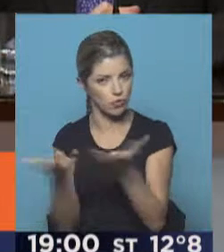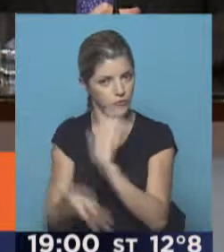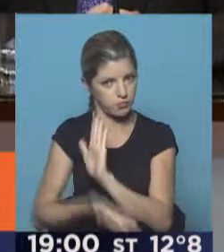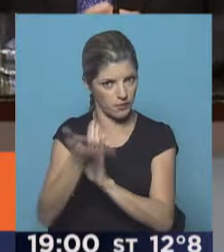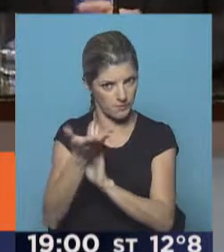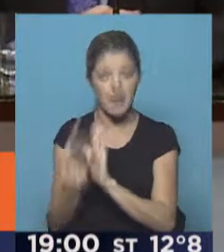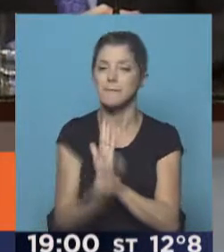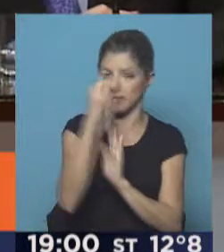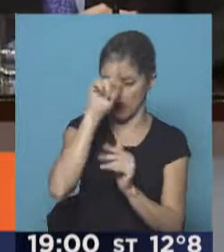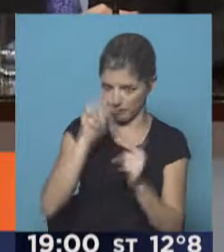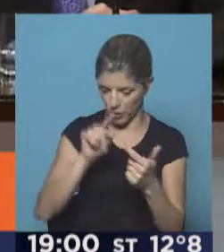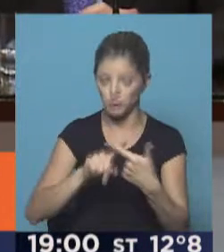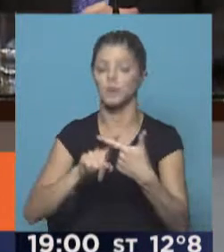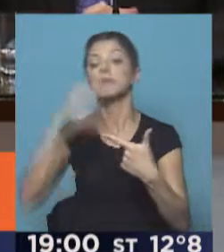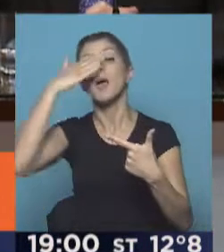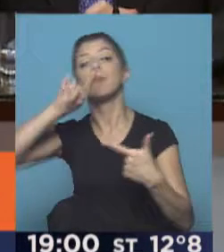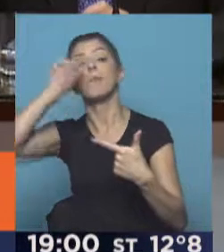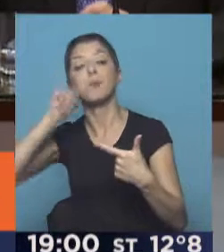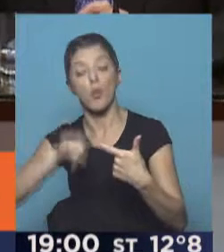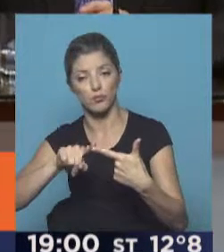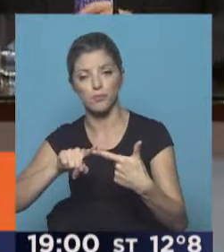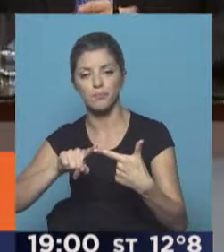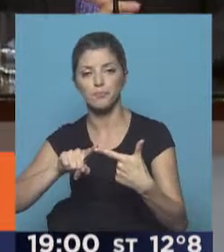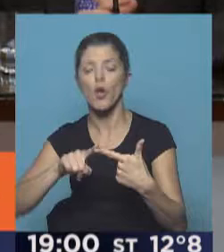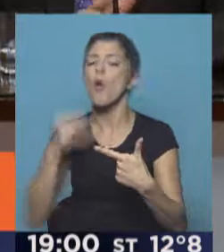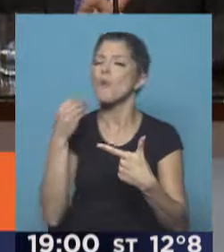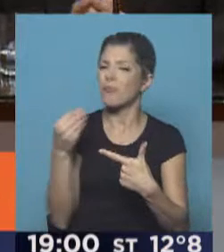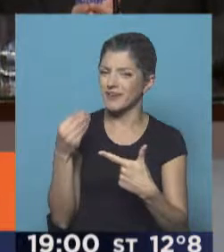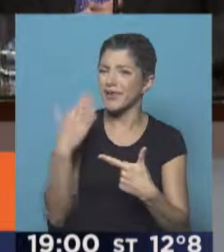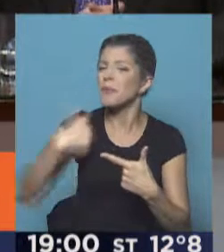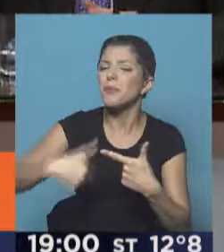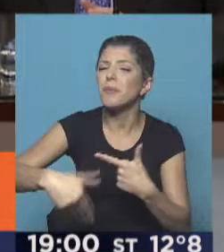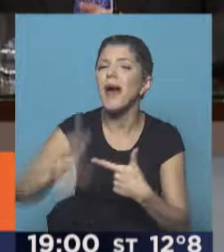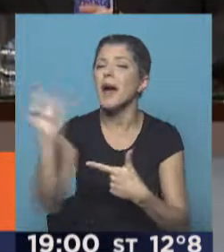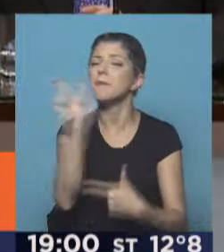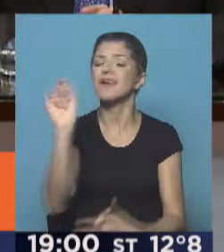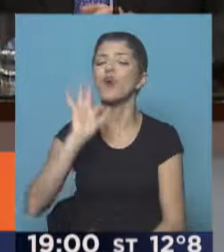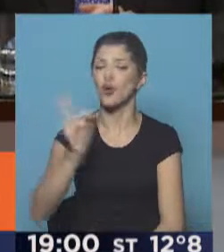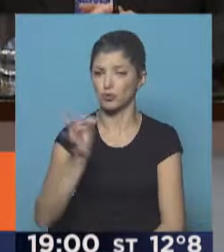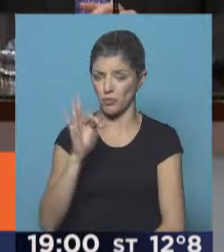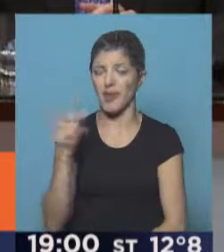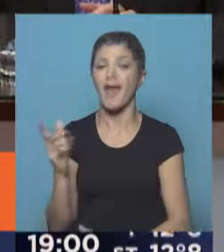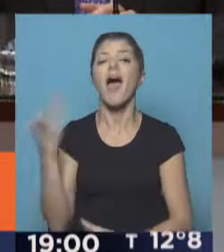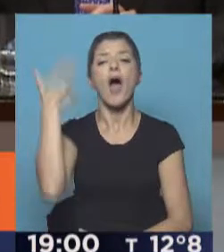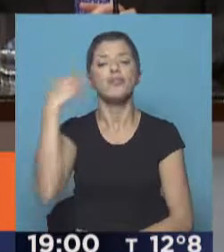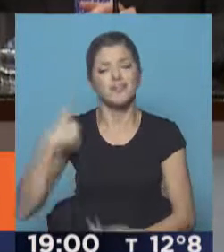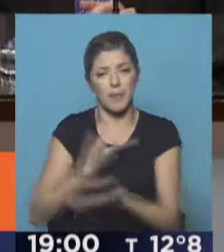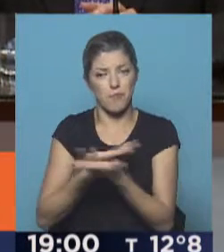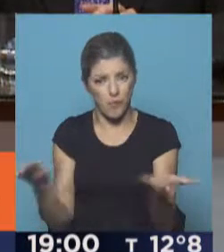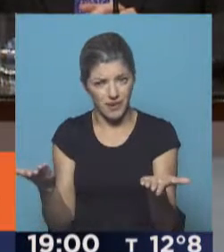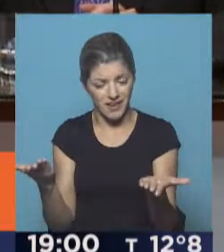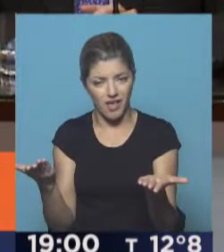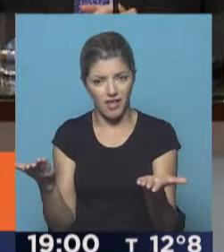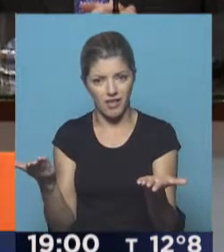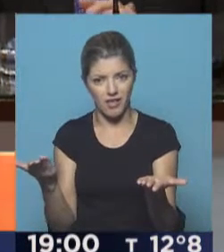en primer lugar. Y en segundo lugar, ¿por qué recién para octubre la audiencia pública, si eso no se da un poco de tope